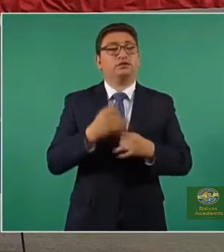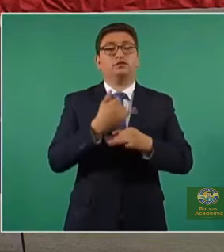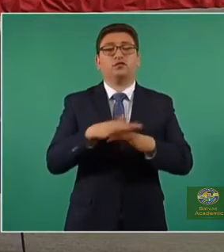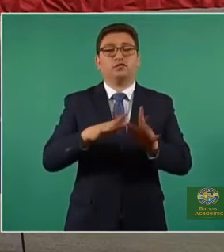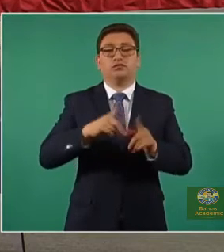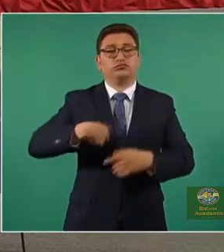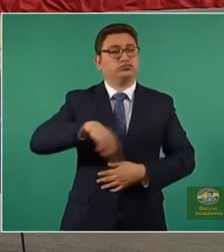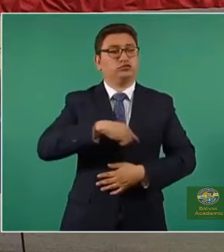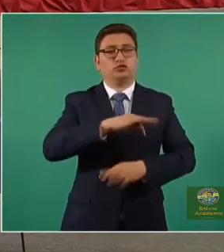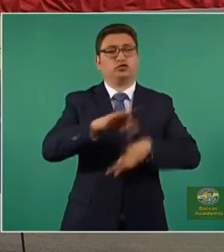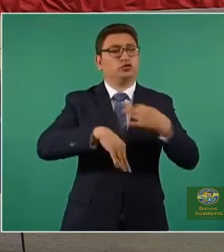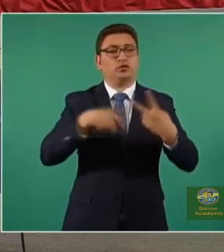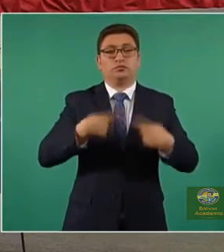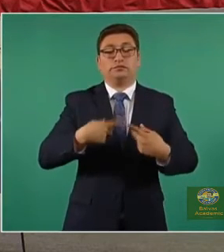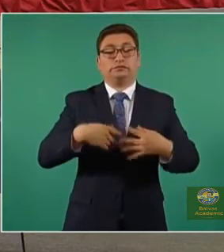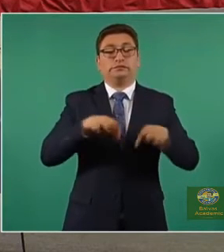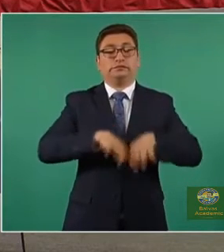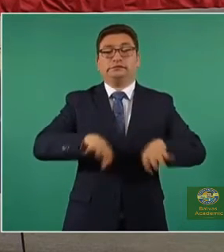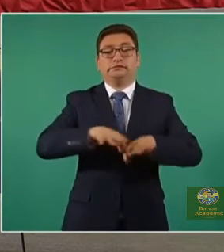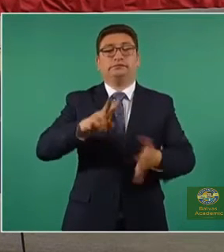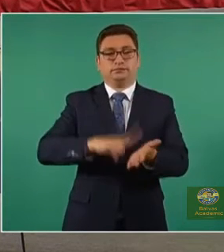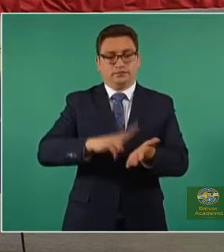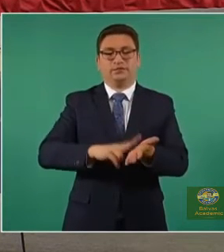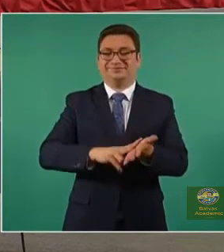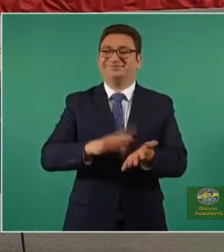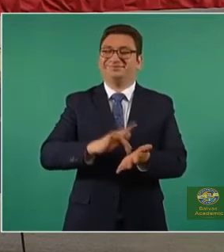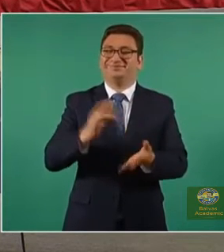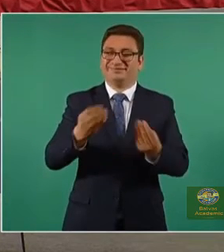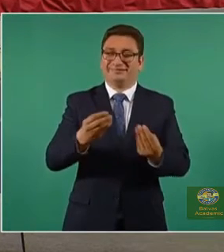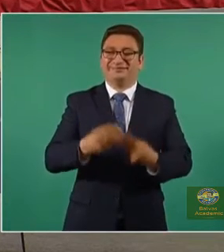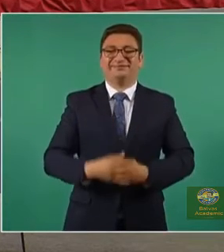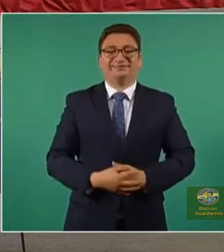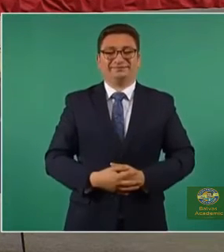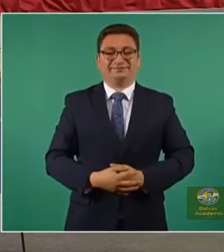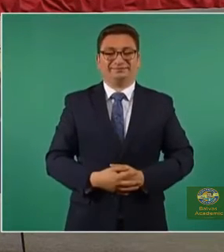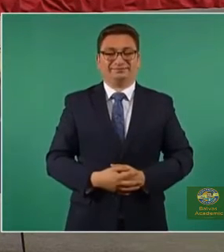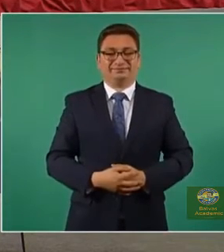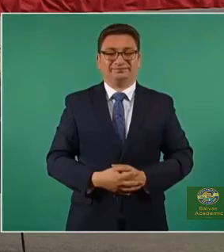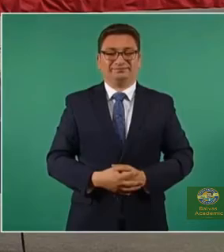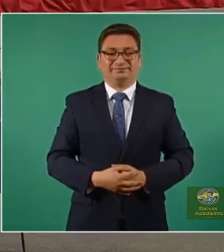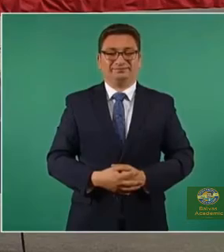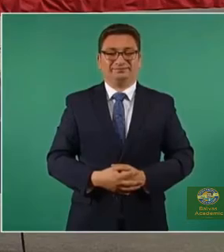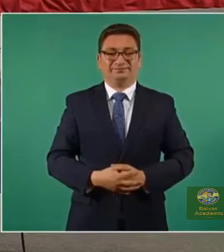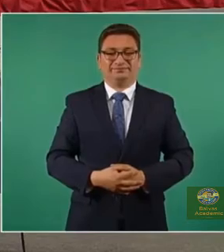para la sociedad en general es muy valiosa. Muchas gracias.